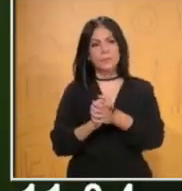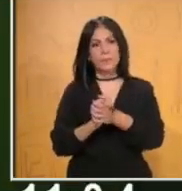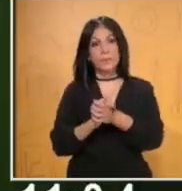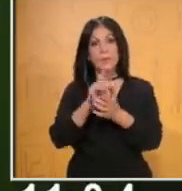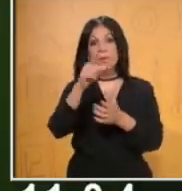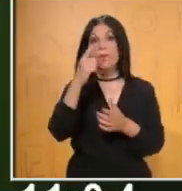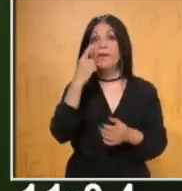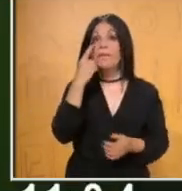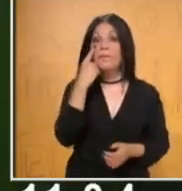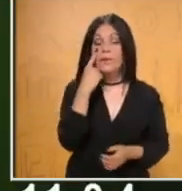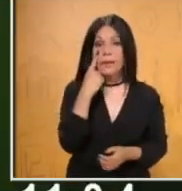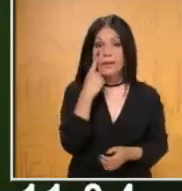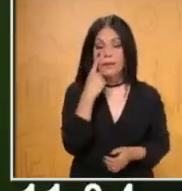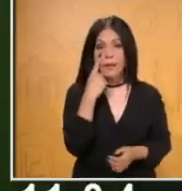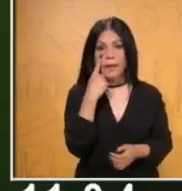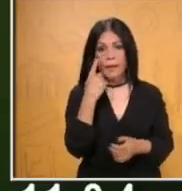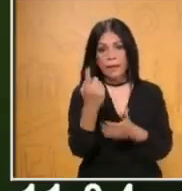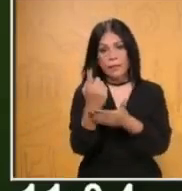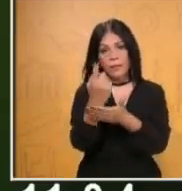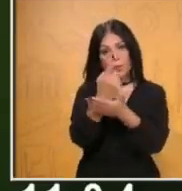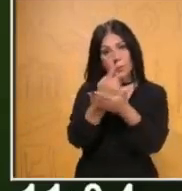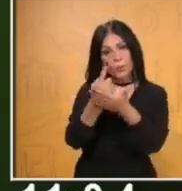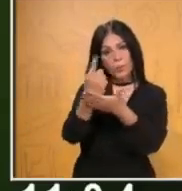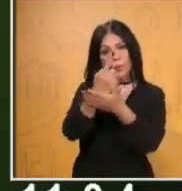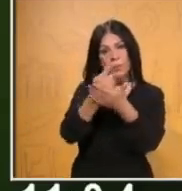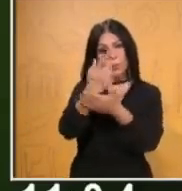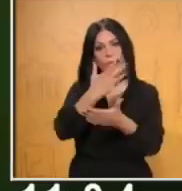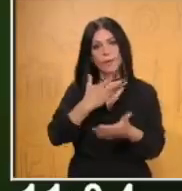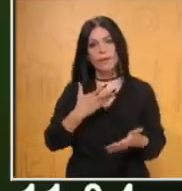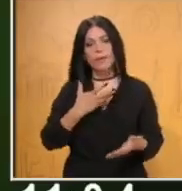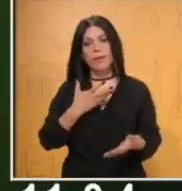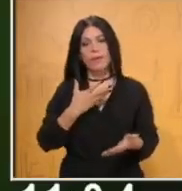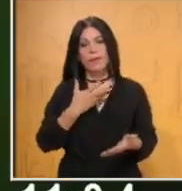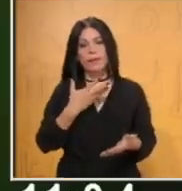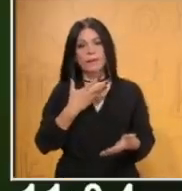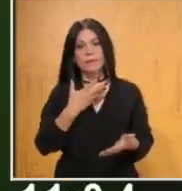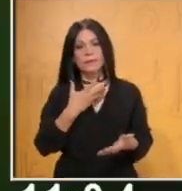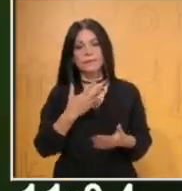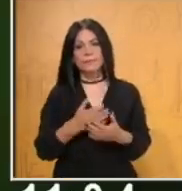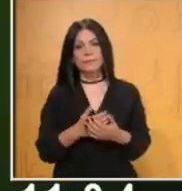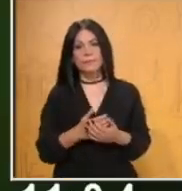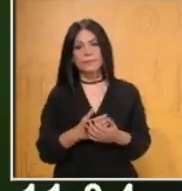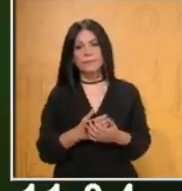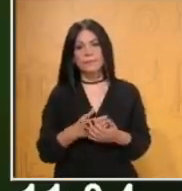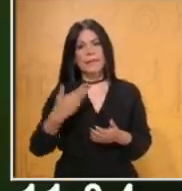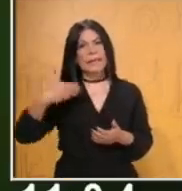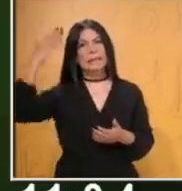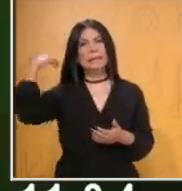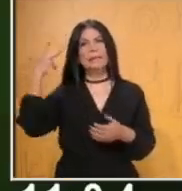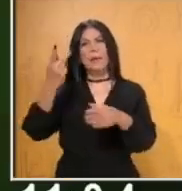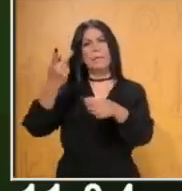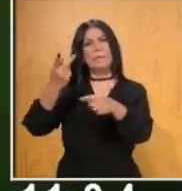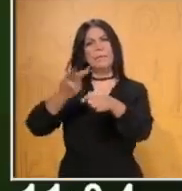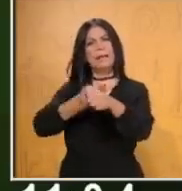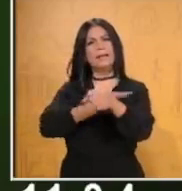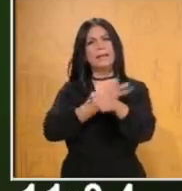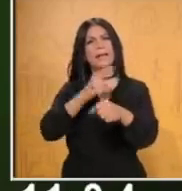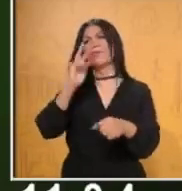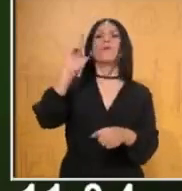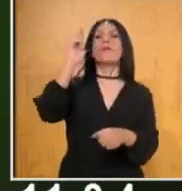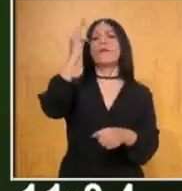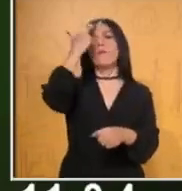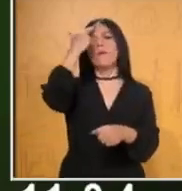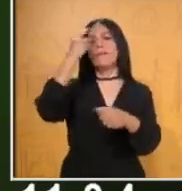Fíjate bien, el dibujo que aparece en pantalla es el dibujo que utilizamos la clase pasada del material